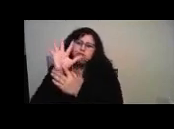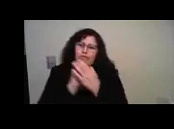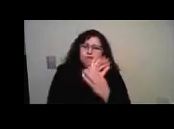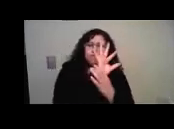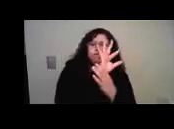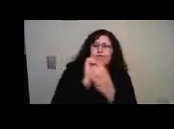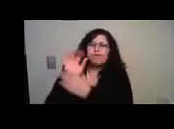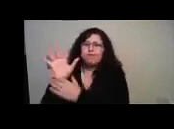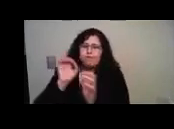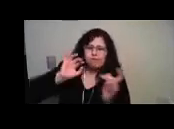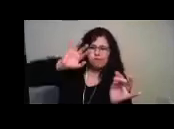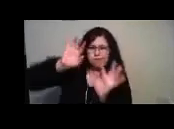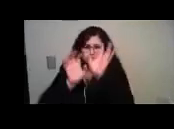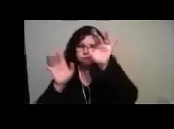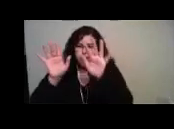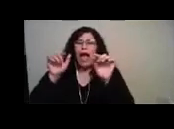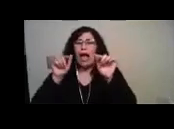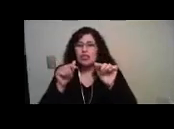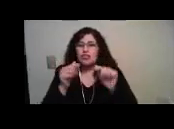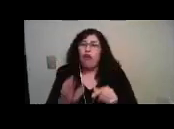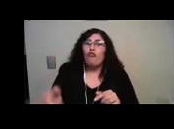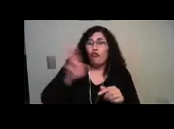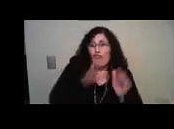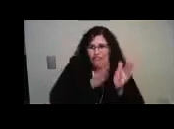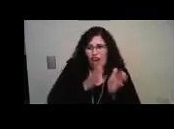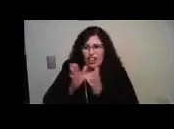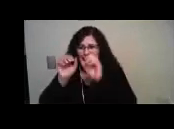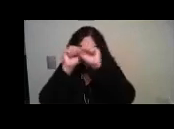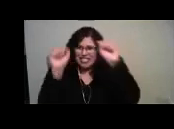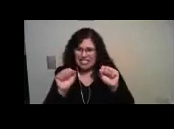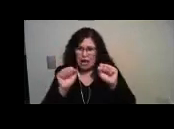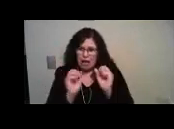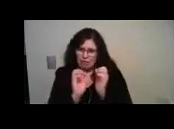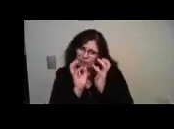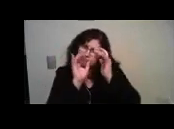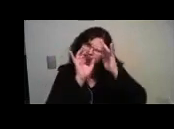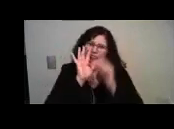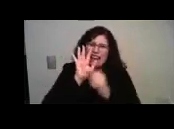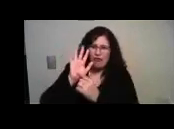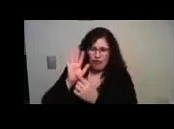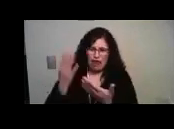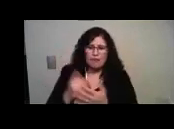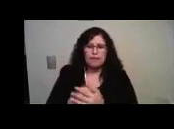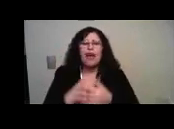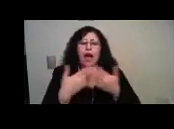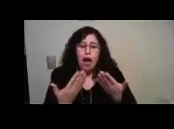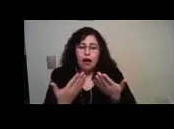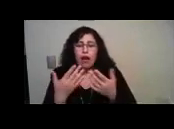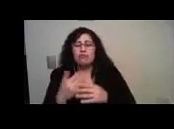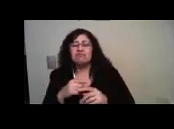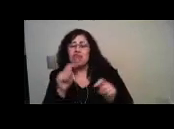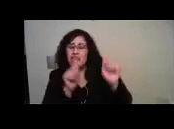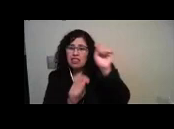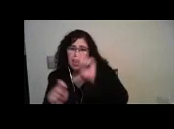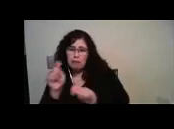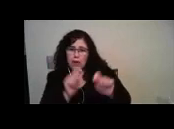de reorganización a nivel cerebral, ¿de acuerdo? Y que actualmente desde la terapéutica ya no se reconoce